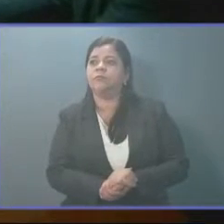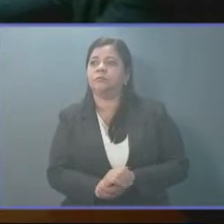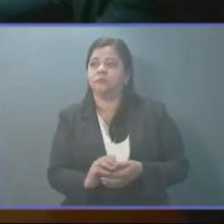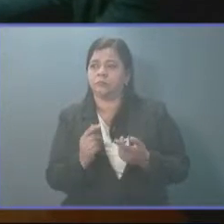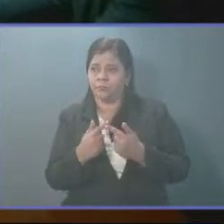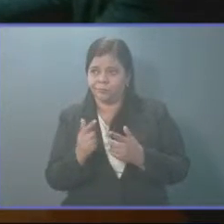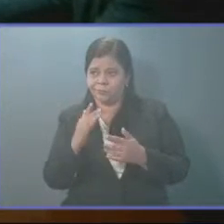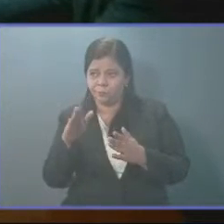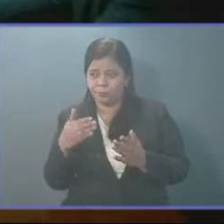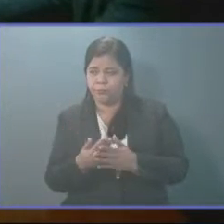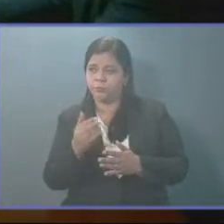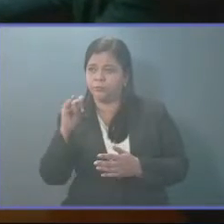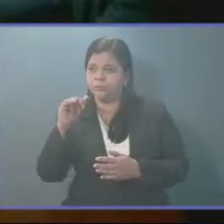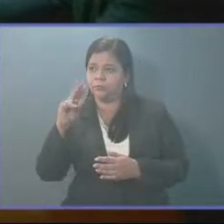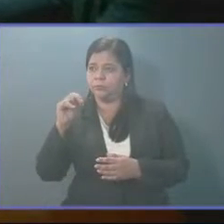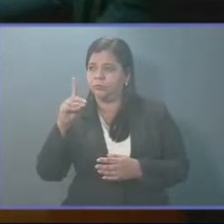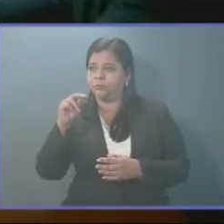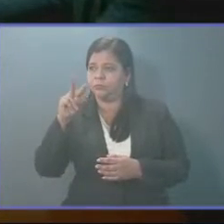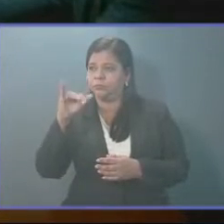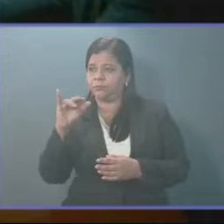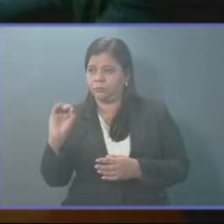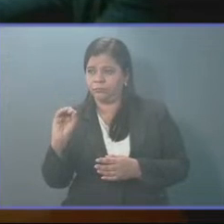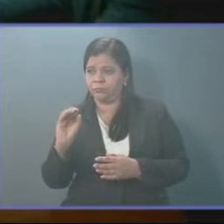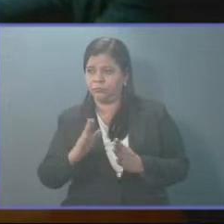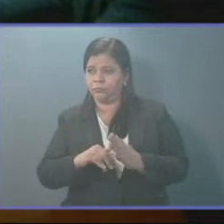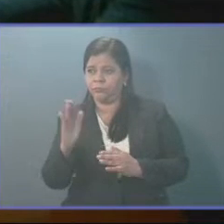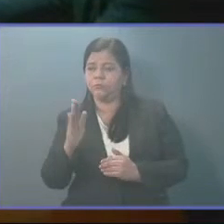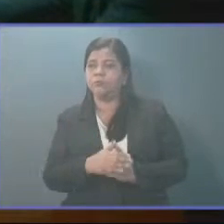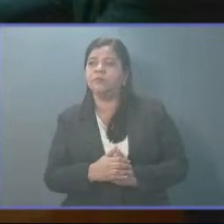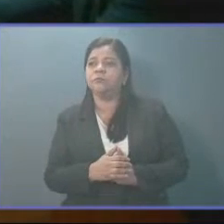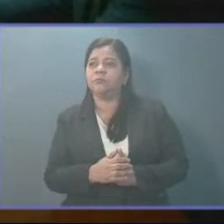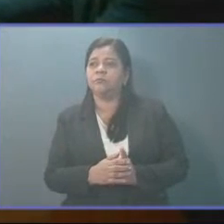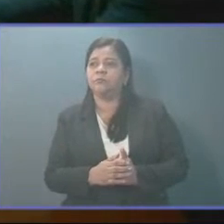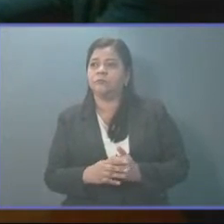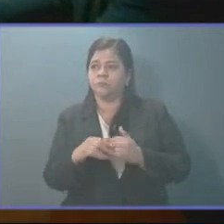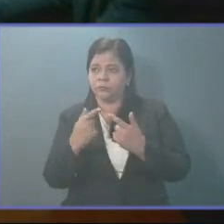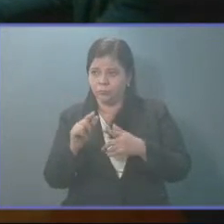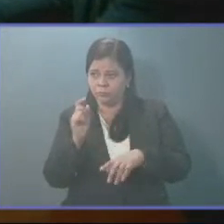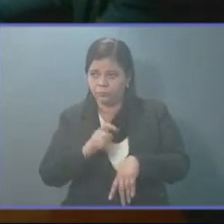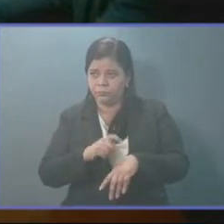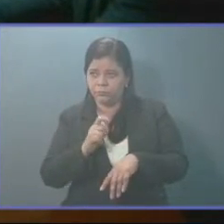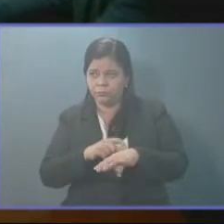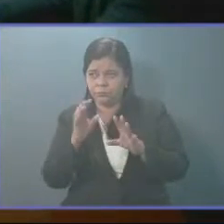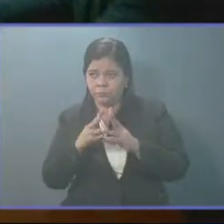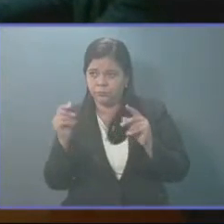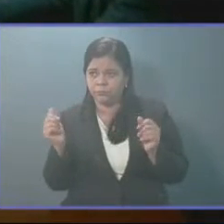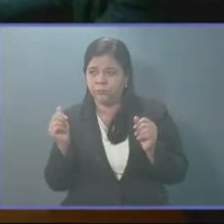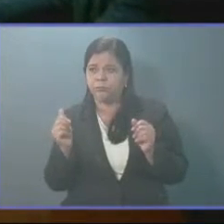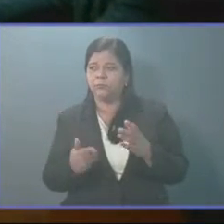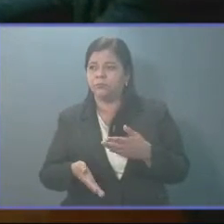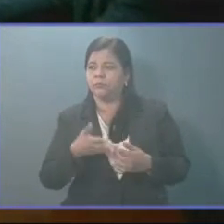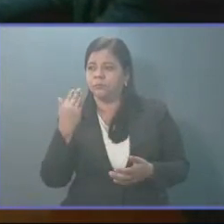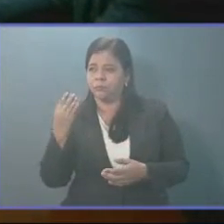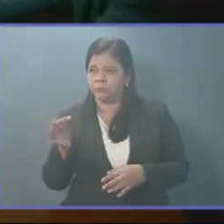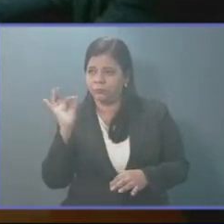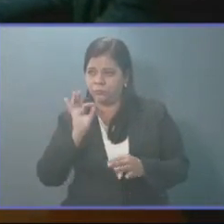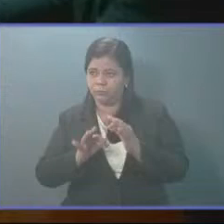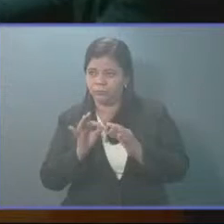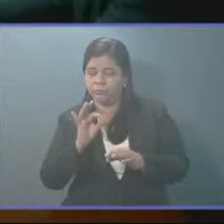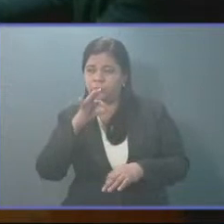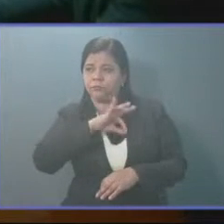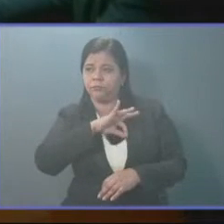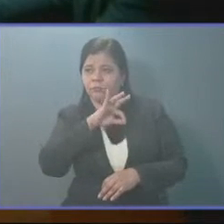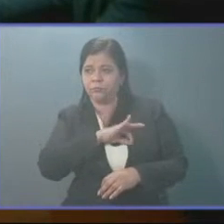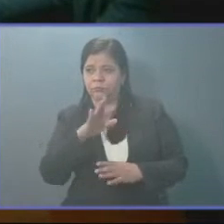lo que dice es que deberá el juez, al momento de resolver lo más favorable